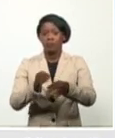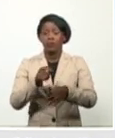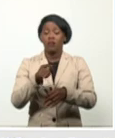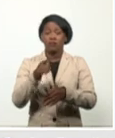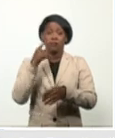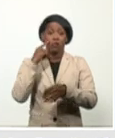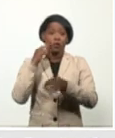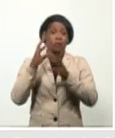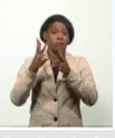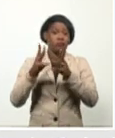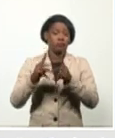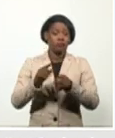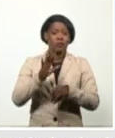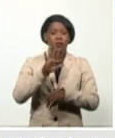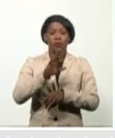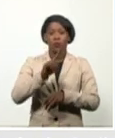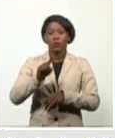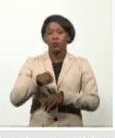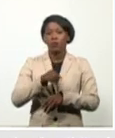de